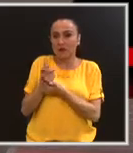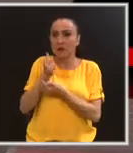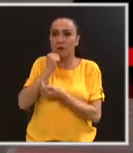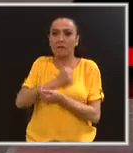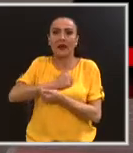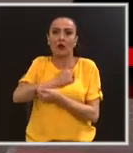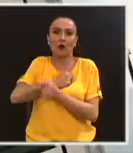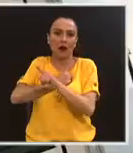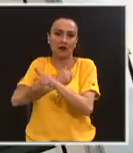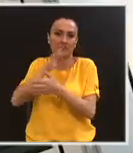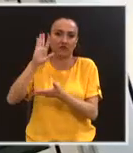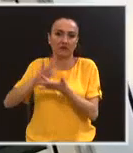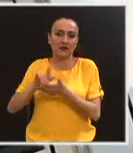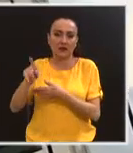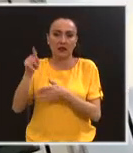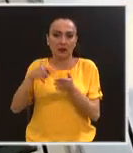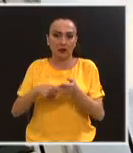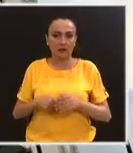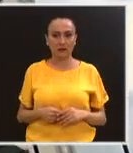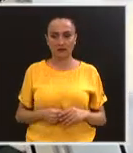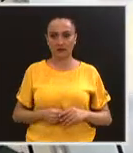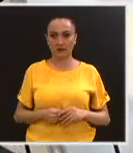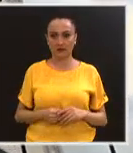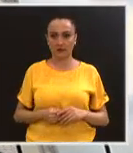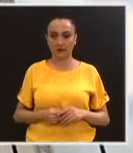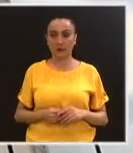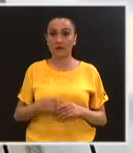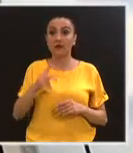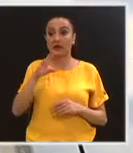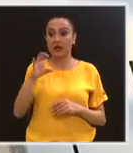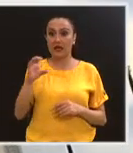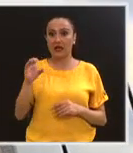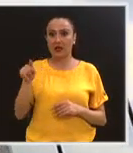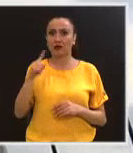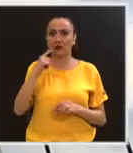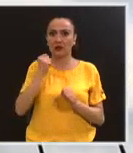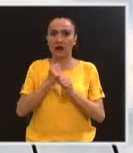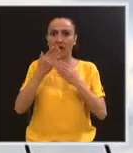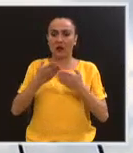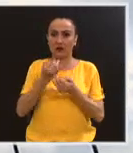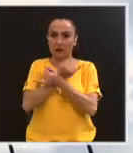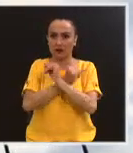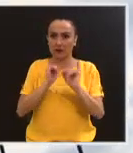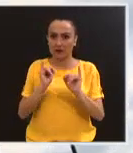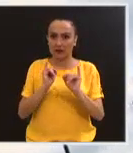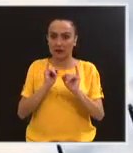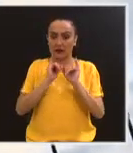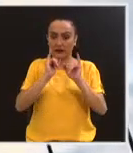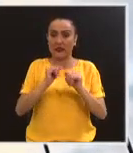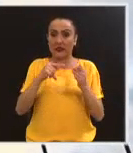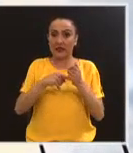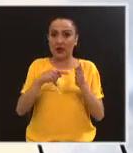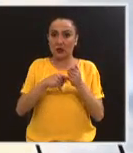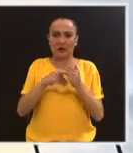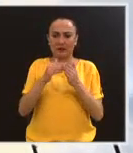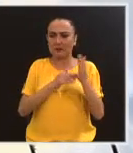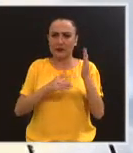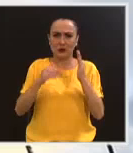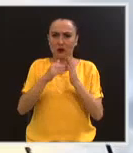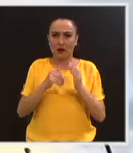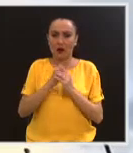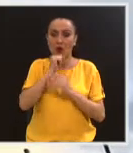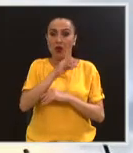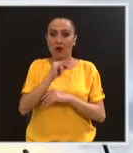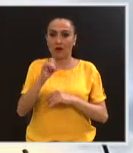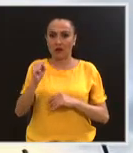esas deudas cerca de medio millón de trabajadores independientes mantienen deudas millonarias con